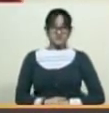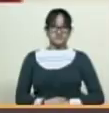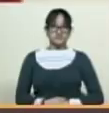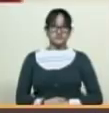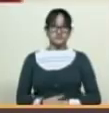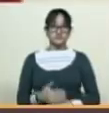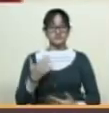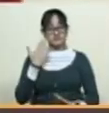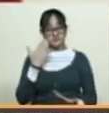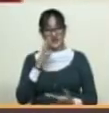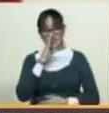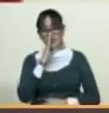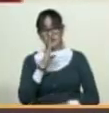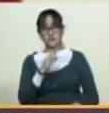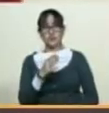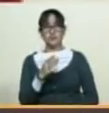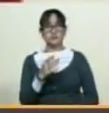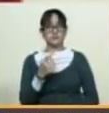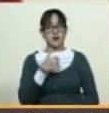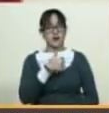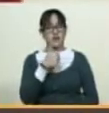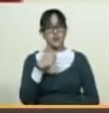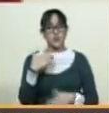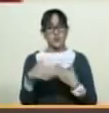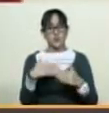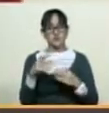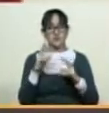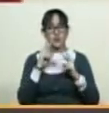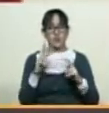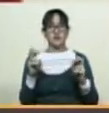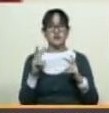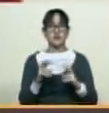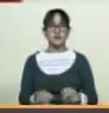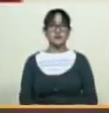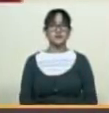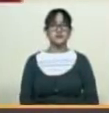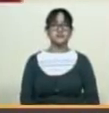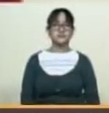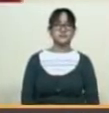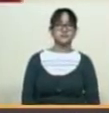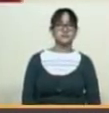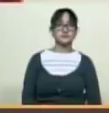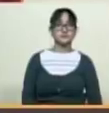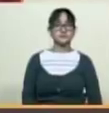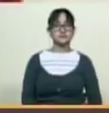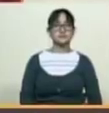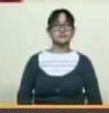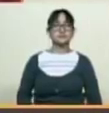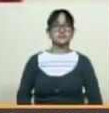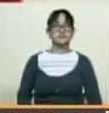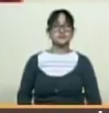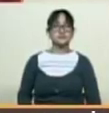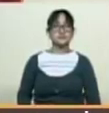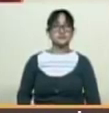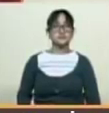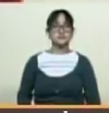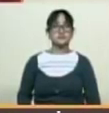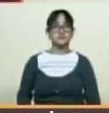en vivo y en directo todos y cada uno de los procesos de las auditorías. Es decir,